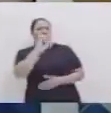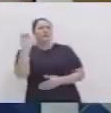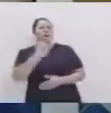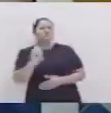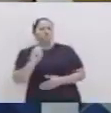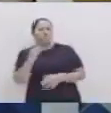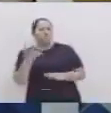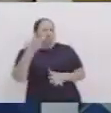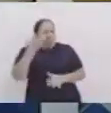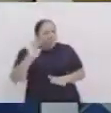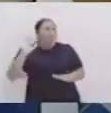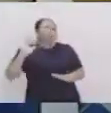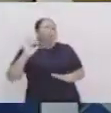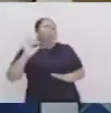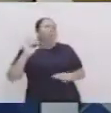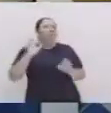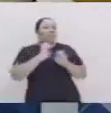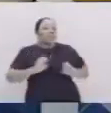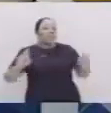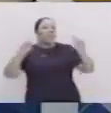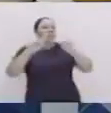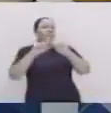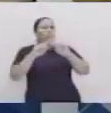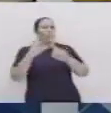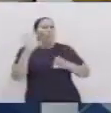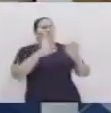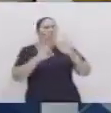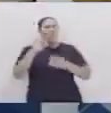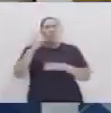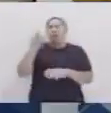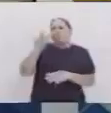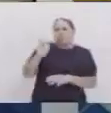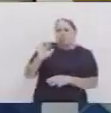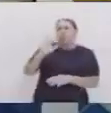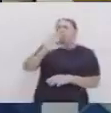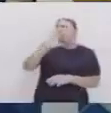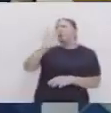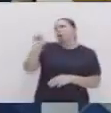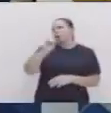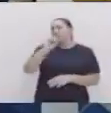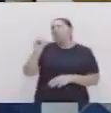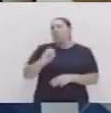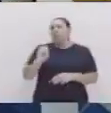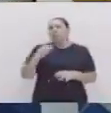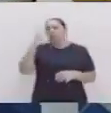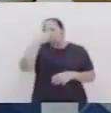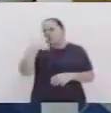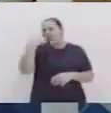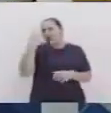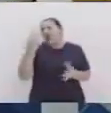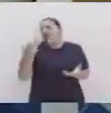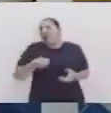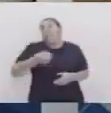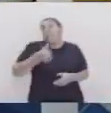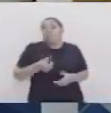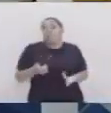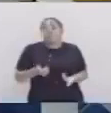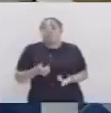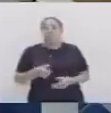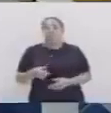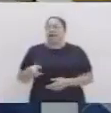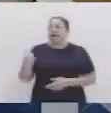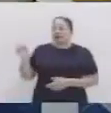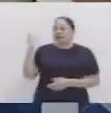50% probabilidad de que sea el escudo o que sea pues la cara. Muy bien. Entonces, ella nos está diciendo que